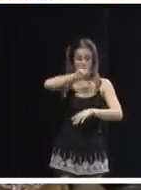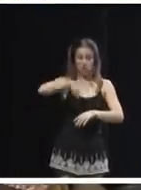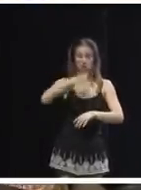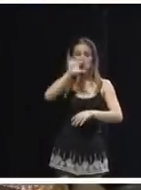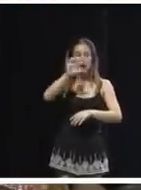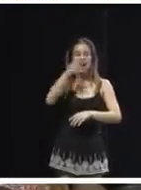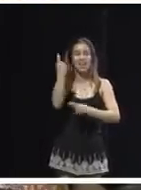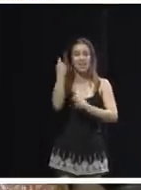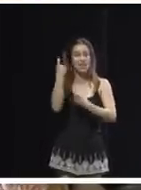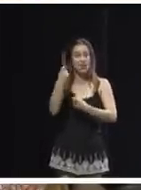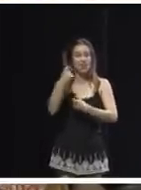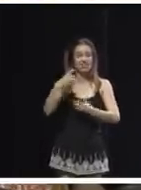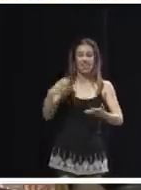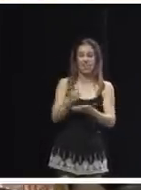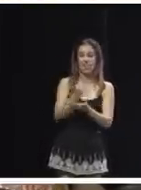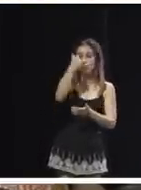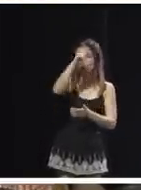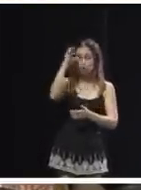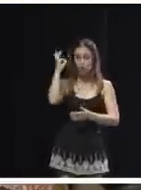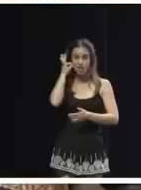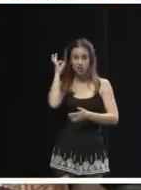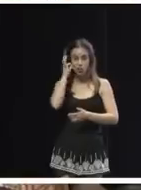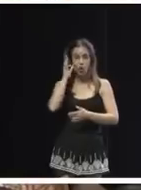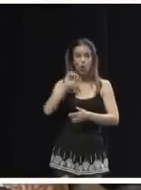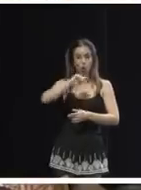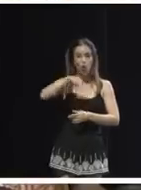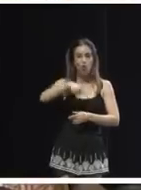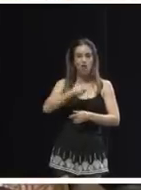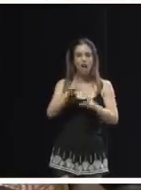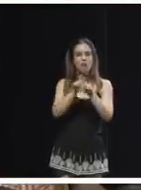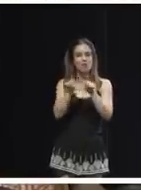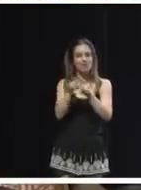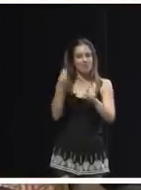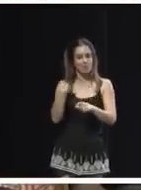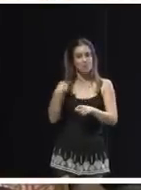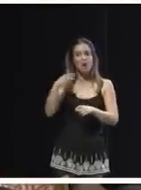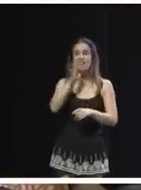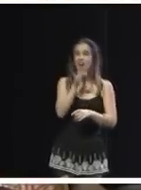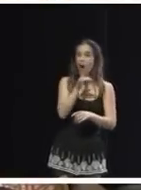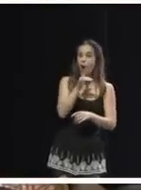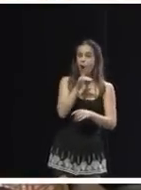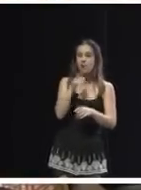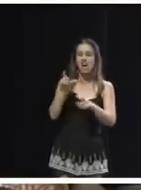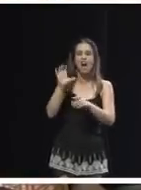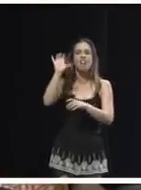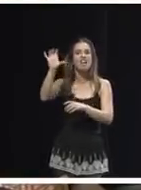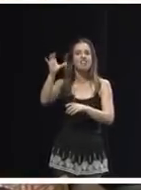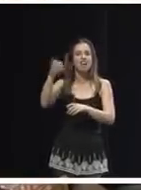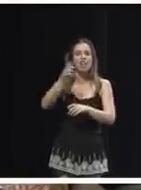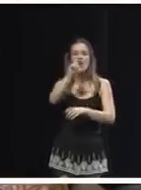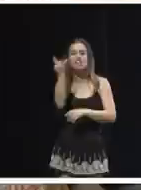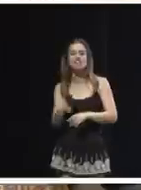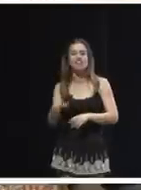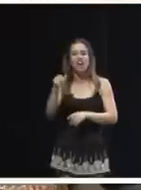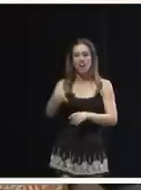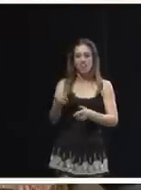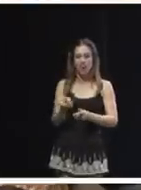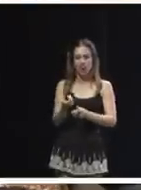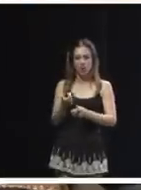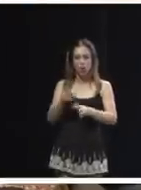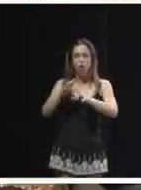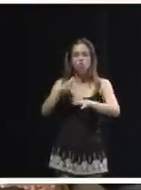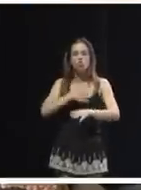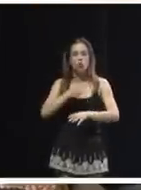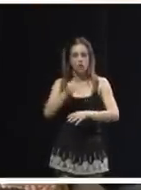todas, y que ahora está en manos del Estado italiano. El cambio climático, la emergencia climática,